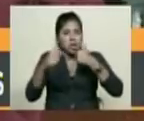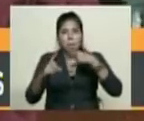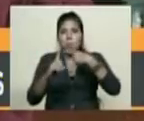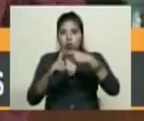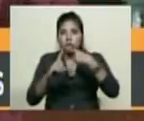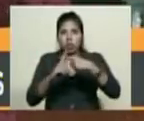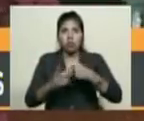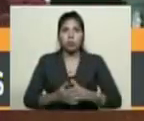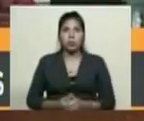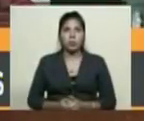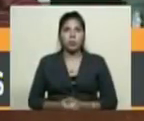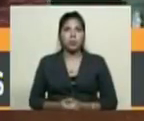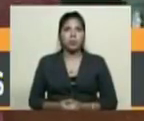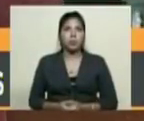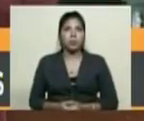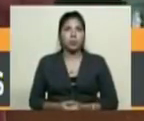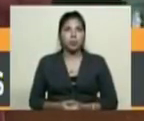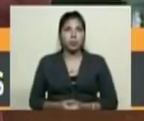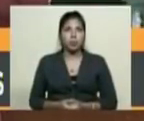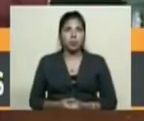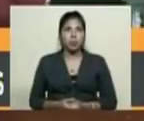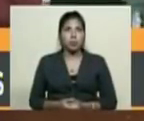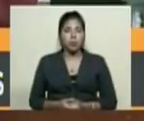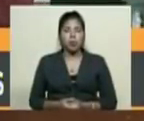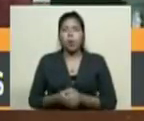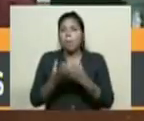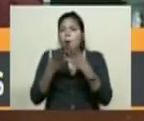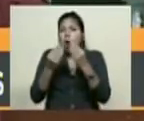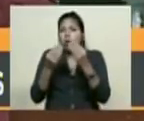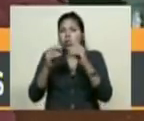muy efectiva para muchas cosas.